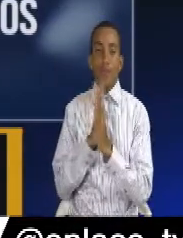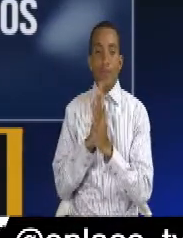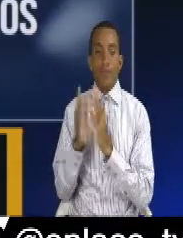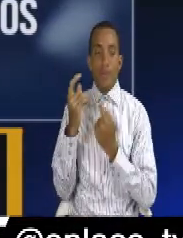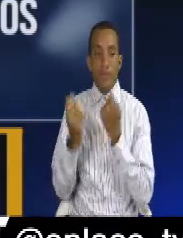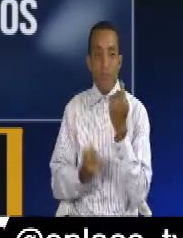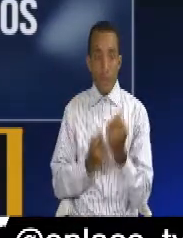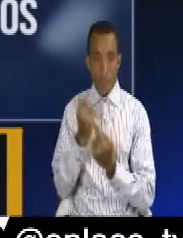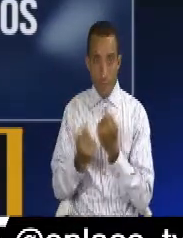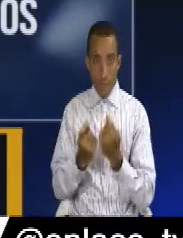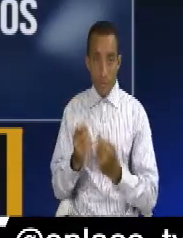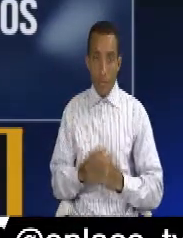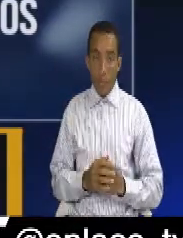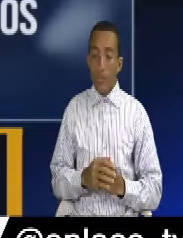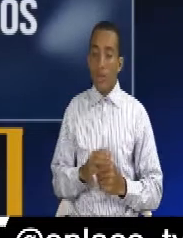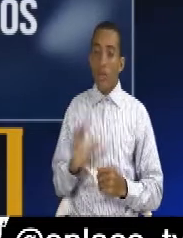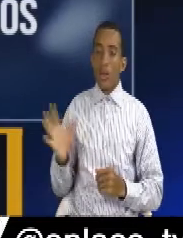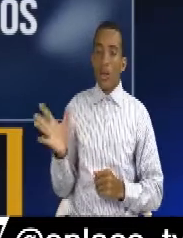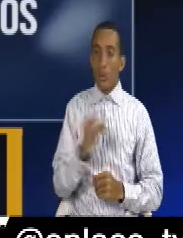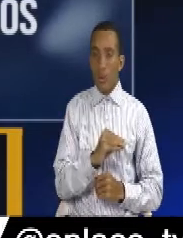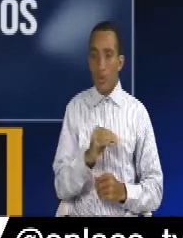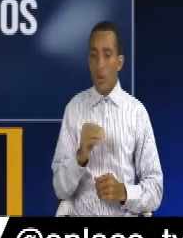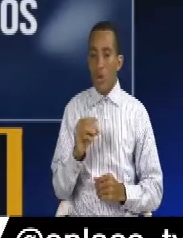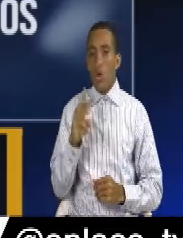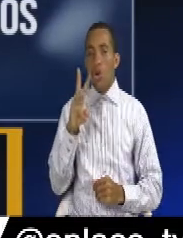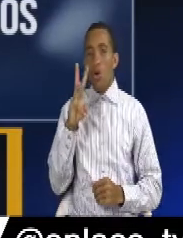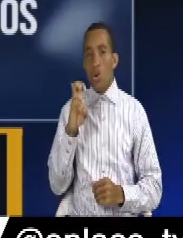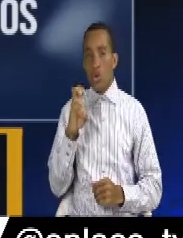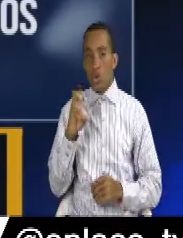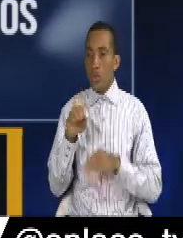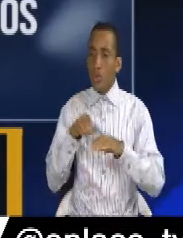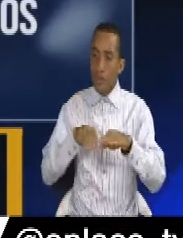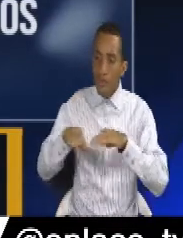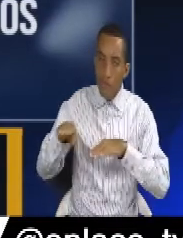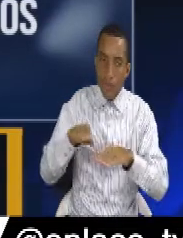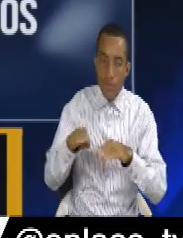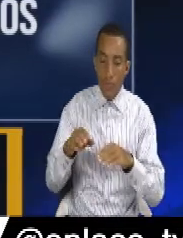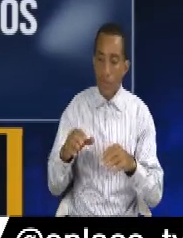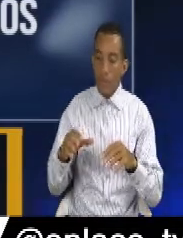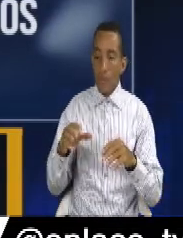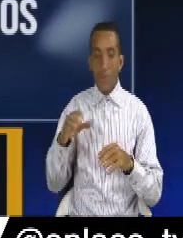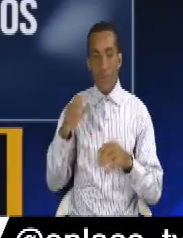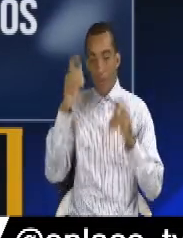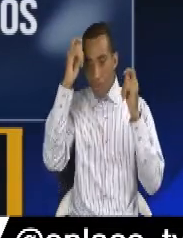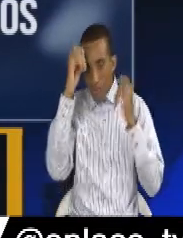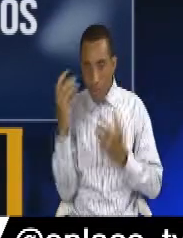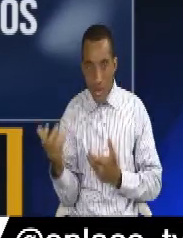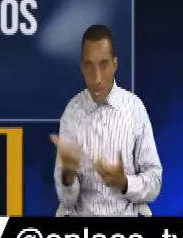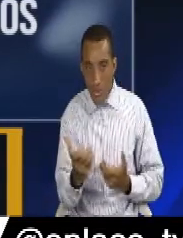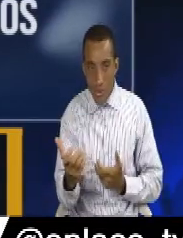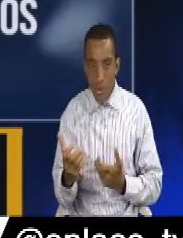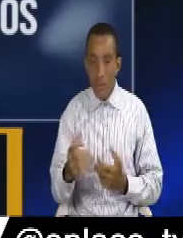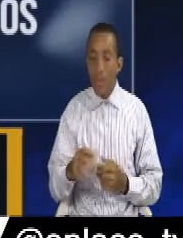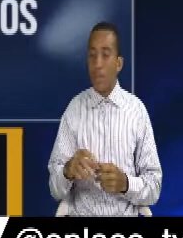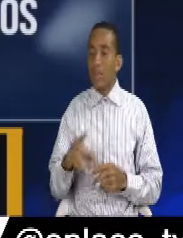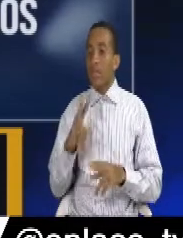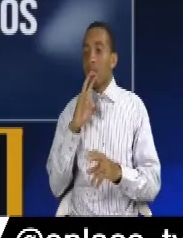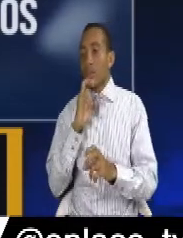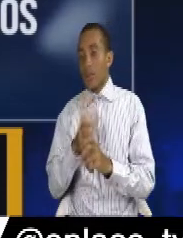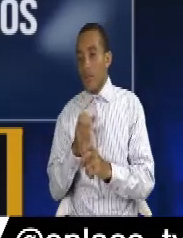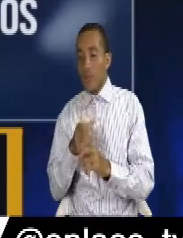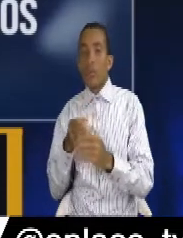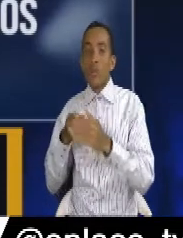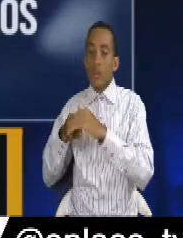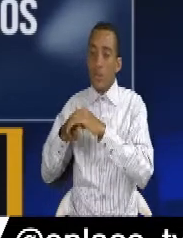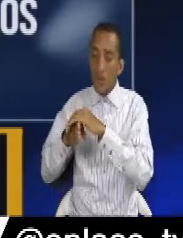trabajo que realizaron 8 unidades del cuerpo de bomberos, donde desafortunadamente por la dificultad del terreno, de poder ingresar, digámoslo